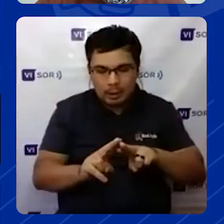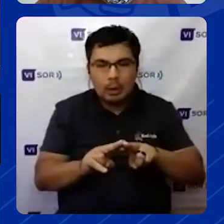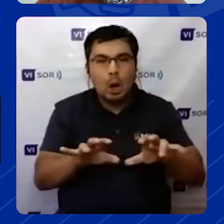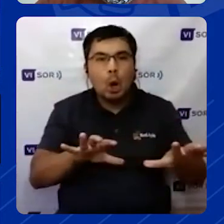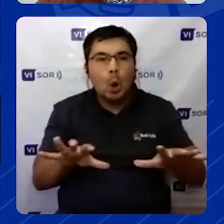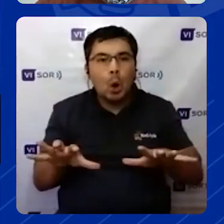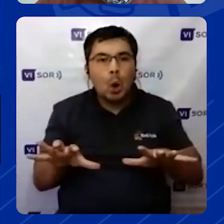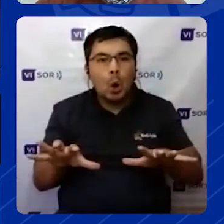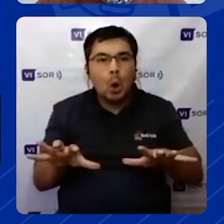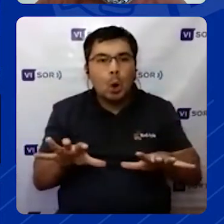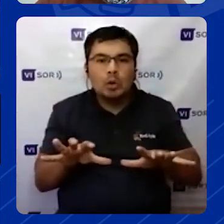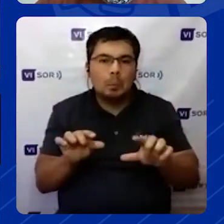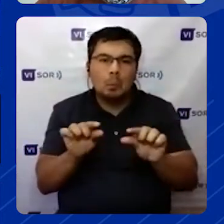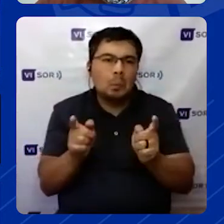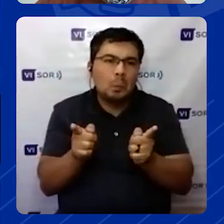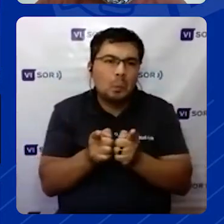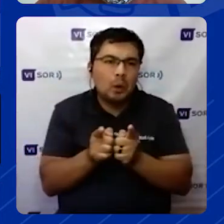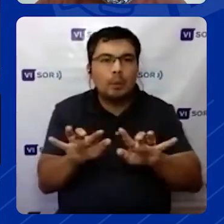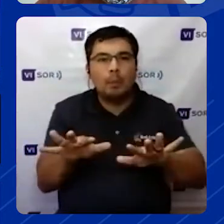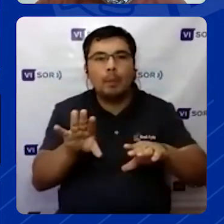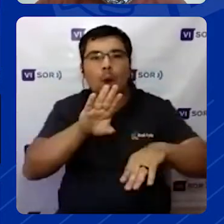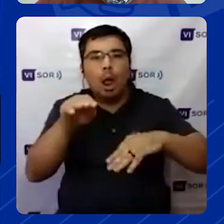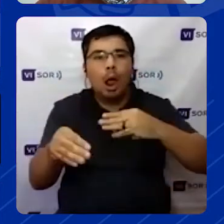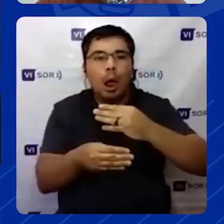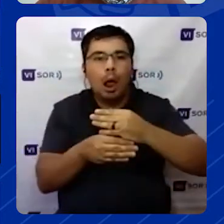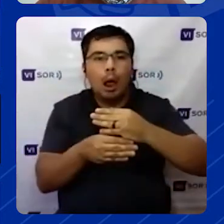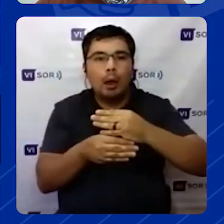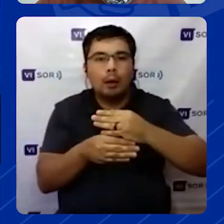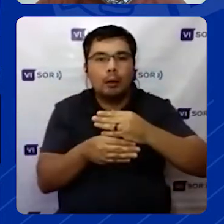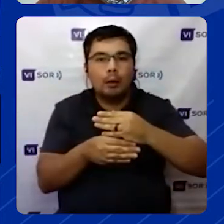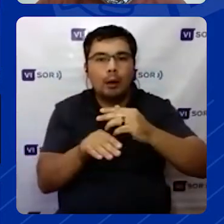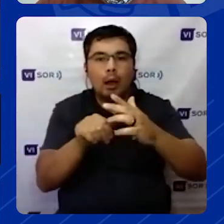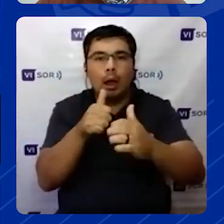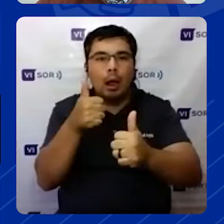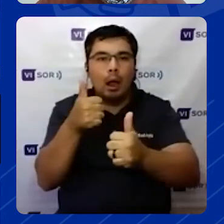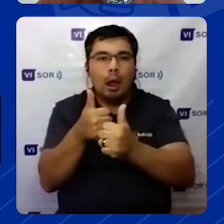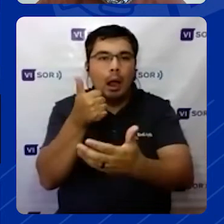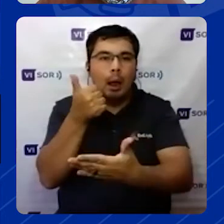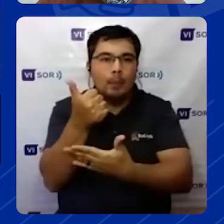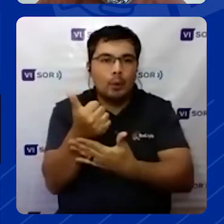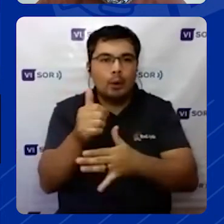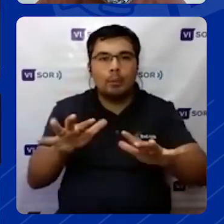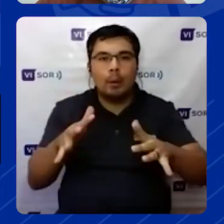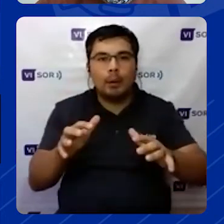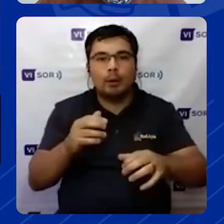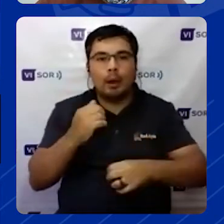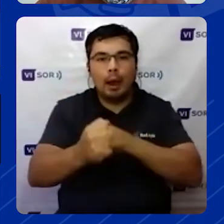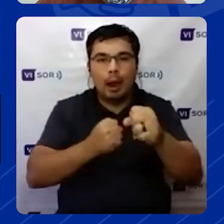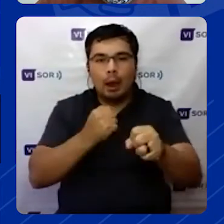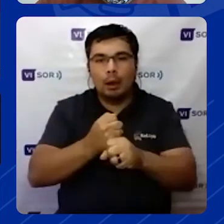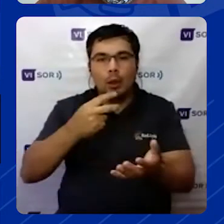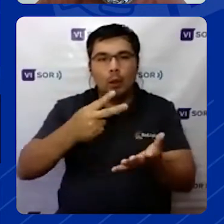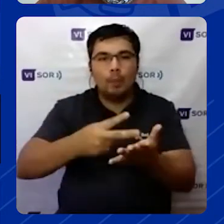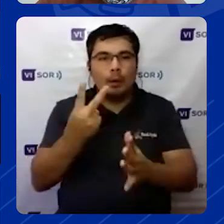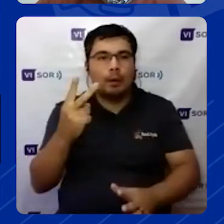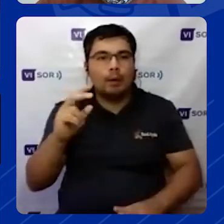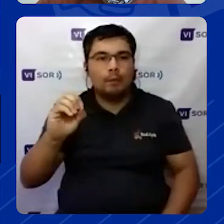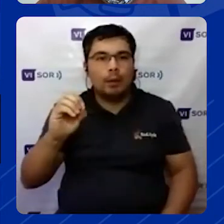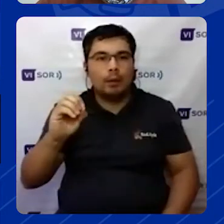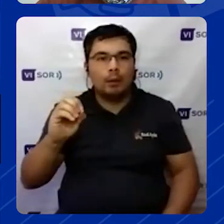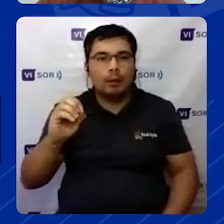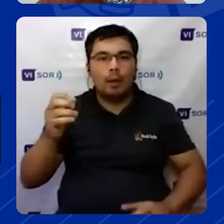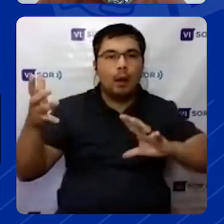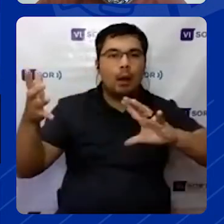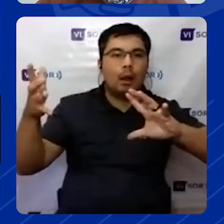ir apoyando también en los momentos, sobre todo del año 2020, de catástrofe tan terrible, desde